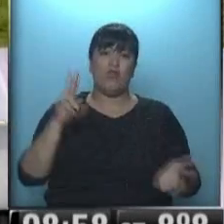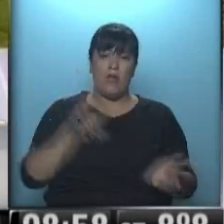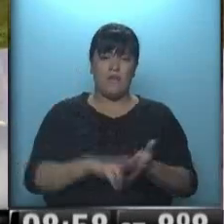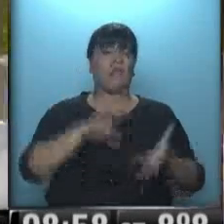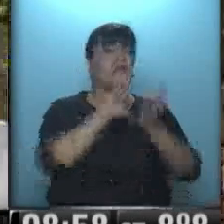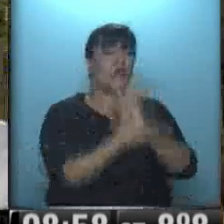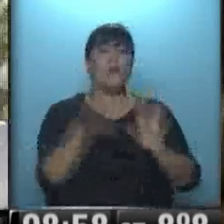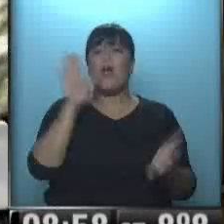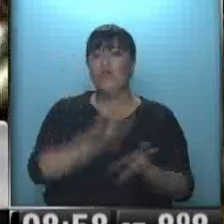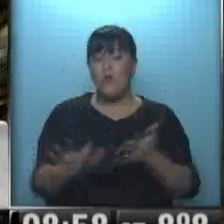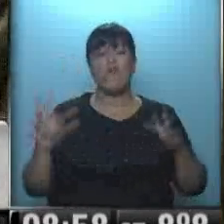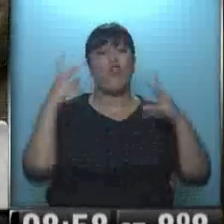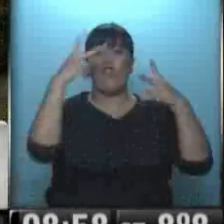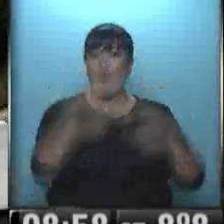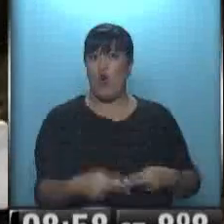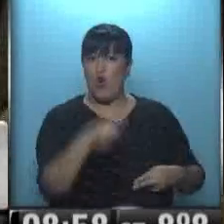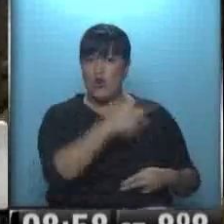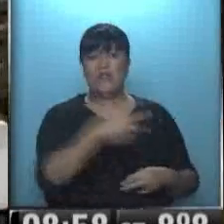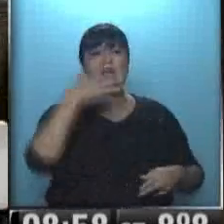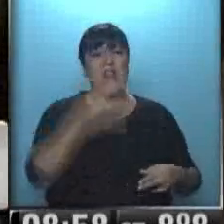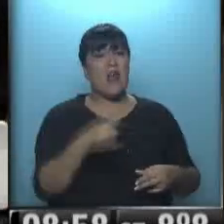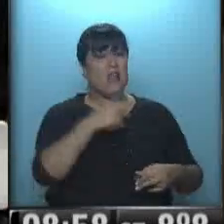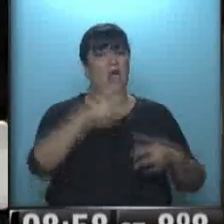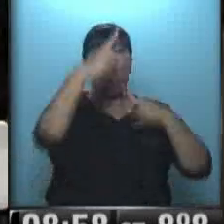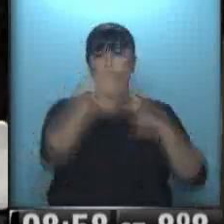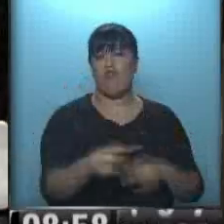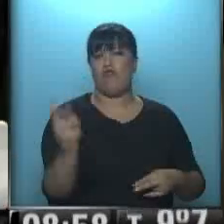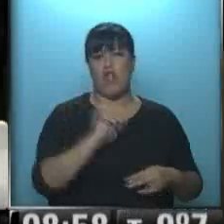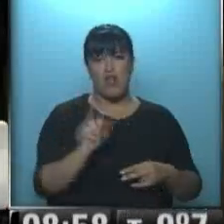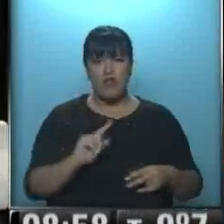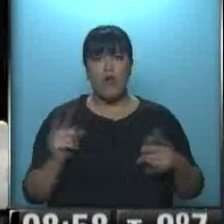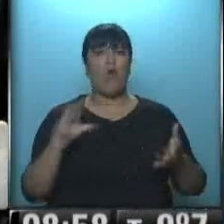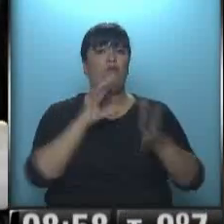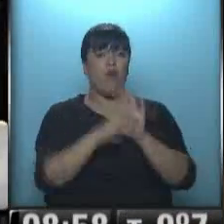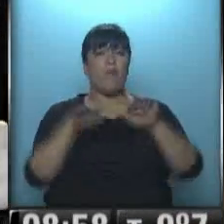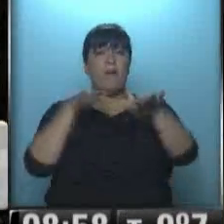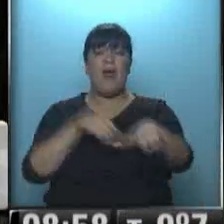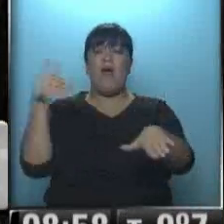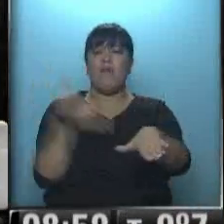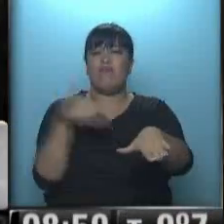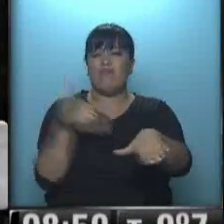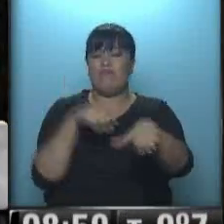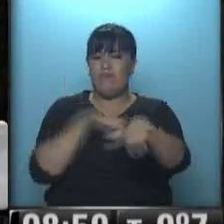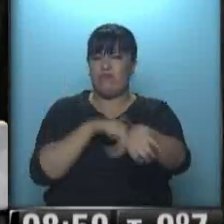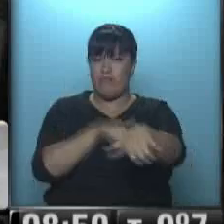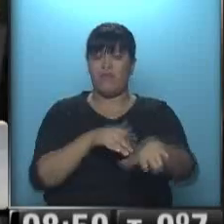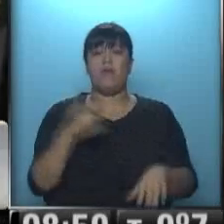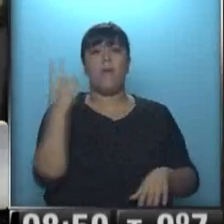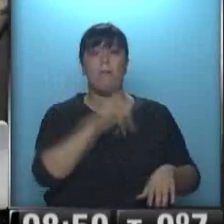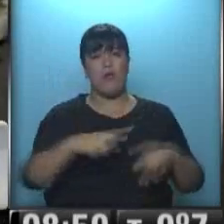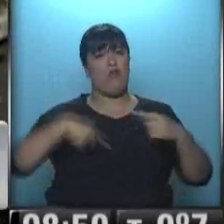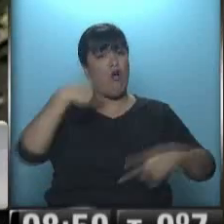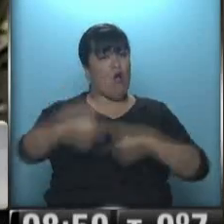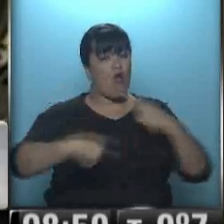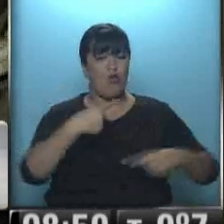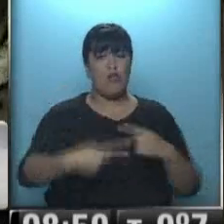nueva modalidad de corte, que en realidad no es de corte. Logran ralentar el tránsito en la Panamericana, pero siguen avanzando